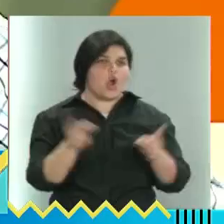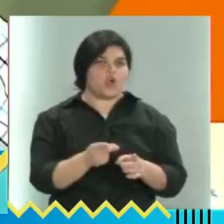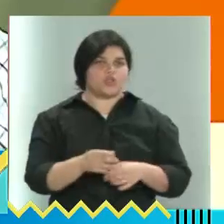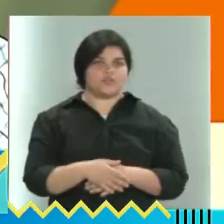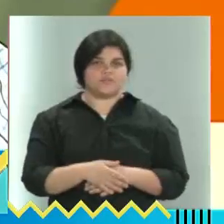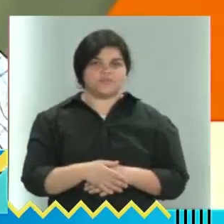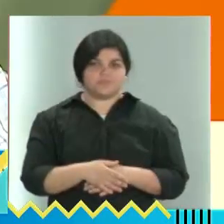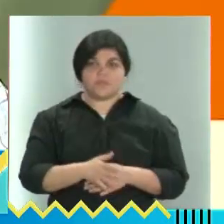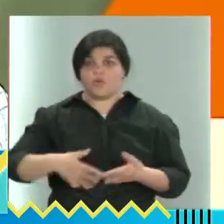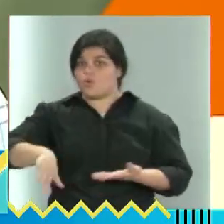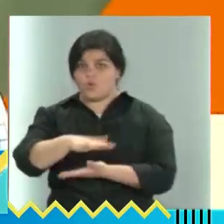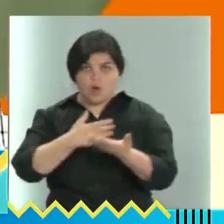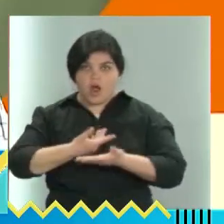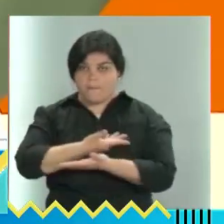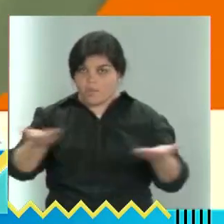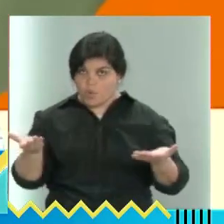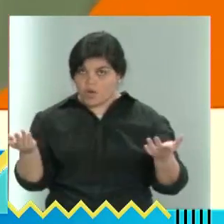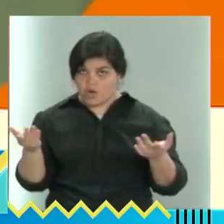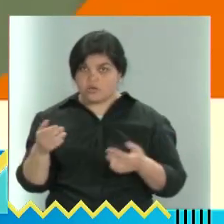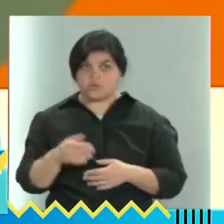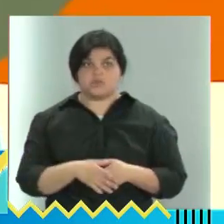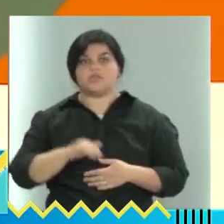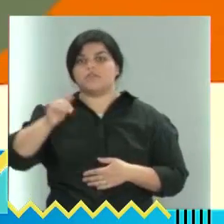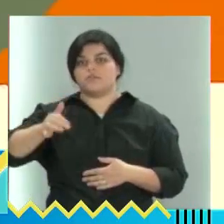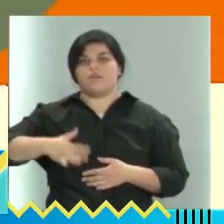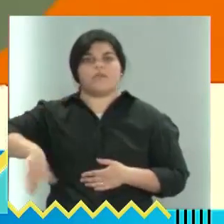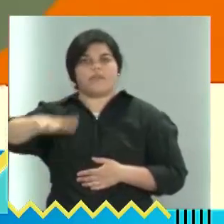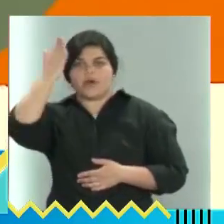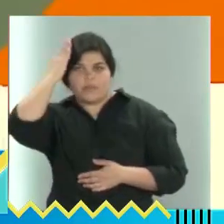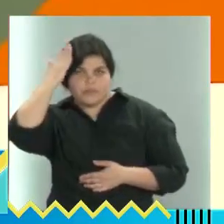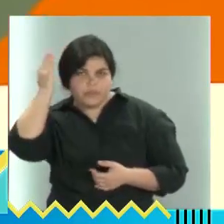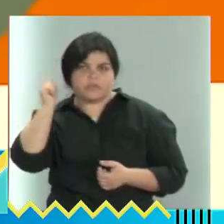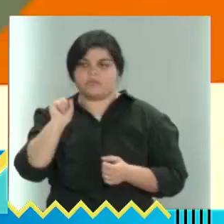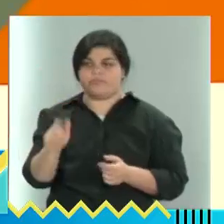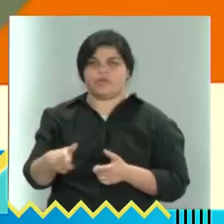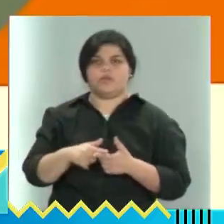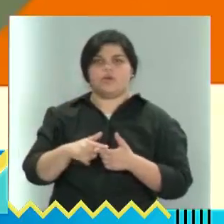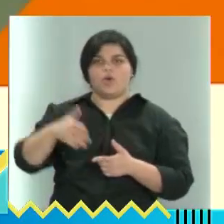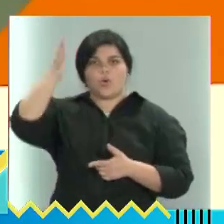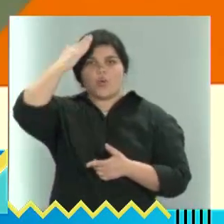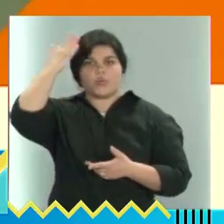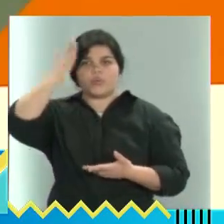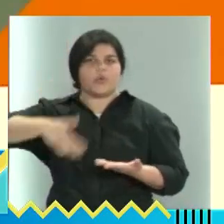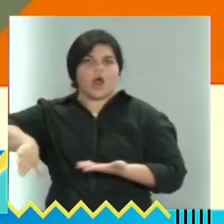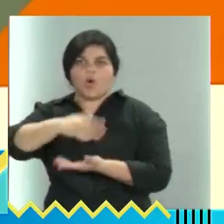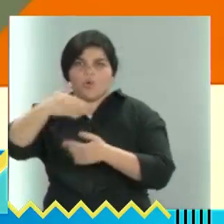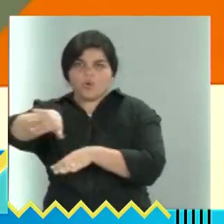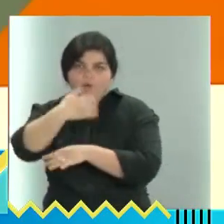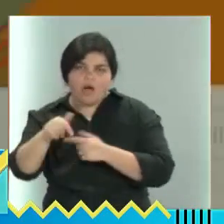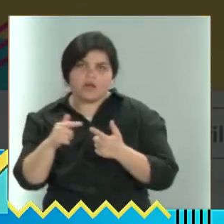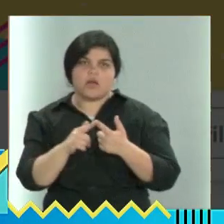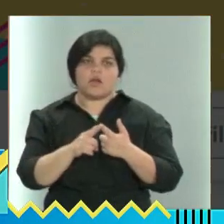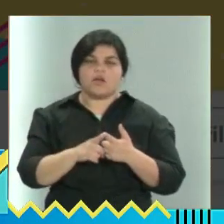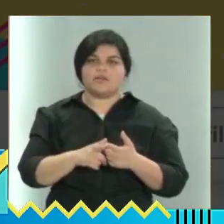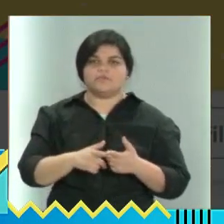dudas utilizar más el espacio público. Sí, para eventos culturales, para hechos de cultura urbana, chicos que andan